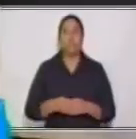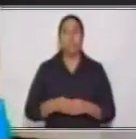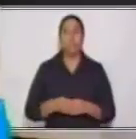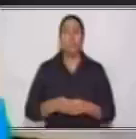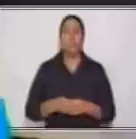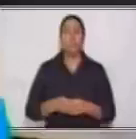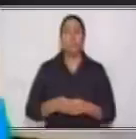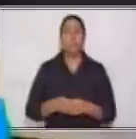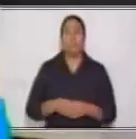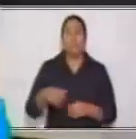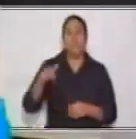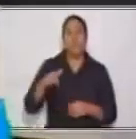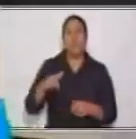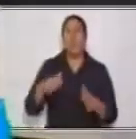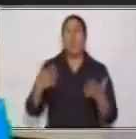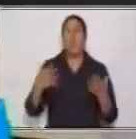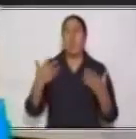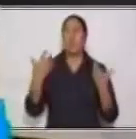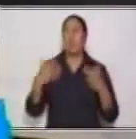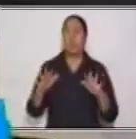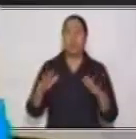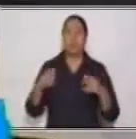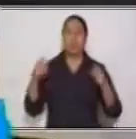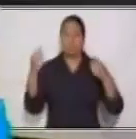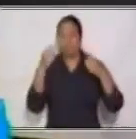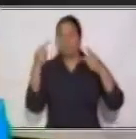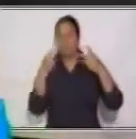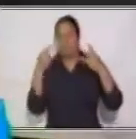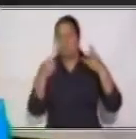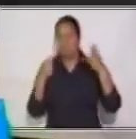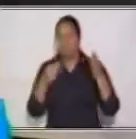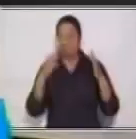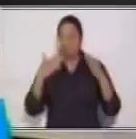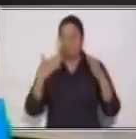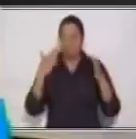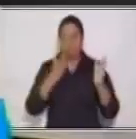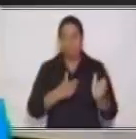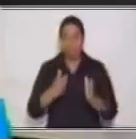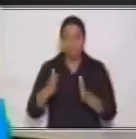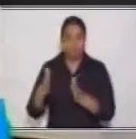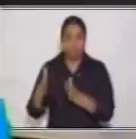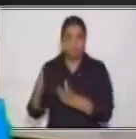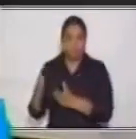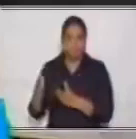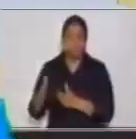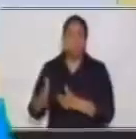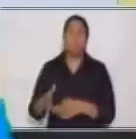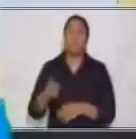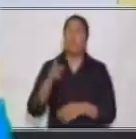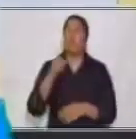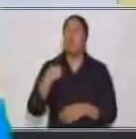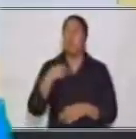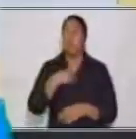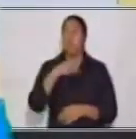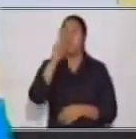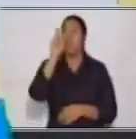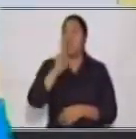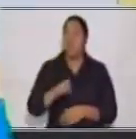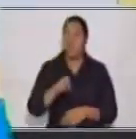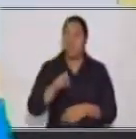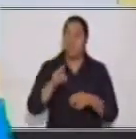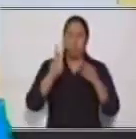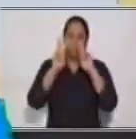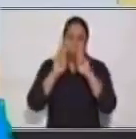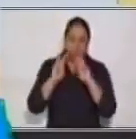acá ya está paso a paso, en un orden como nos está diciendo acá. Debemos siempre revisar que el